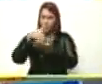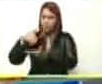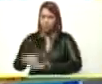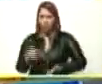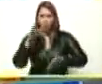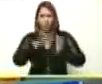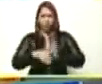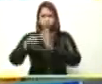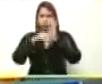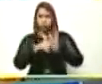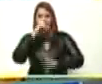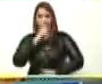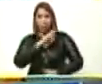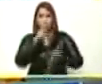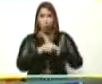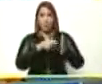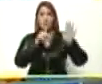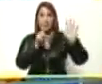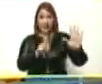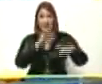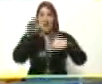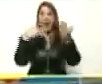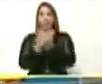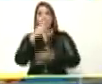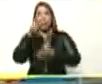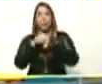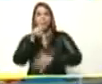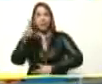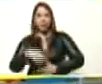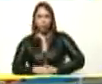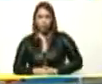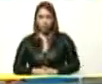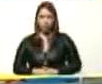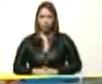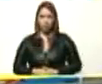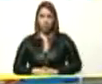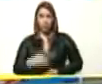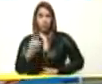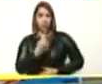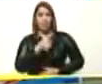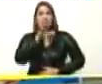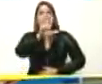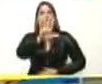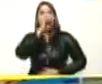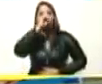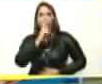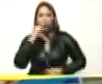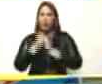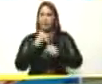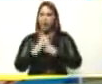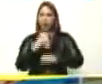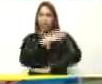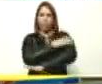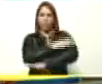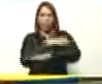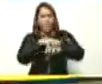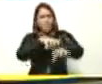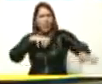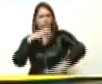estuvo, desde el año, 2006, al 2021, 5 años, con la mayoría,